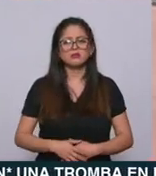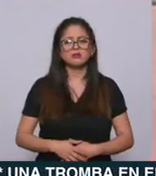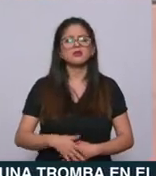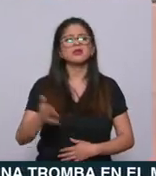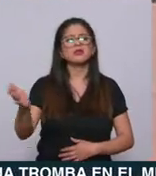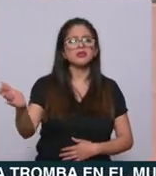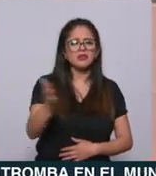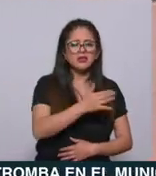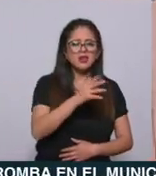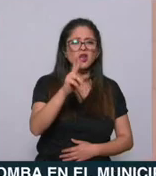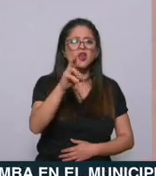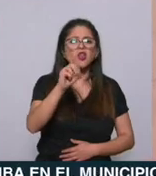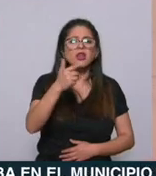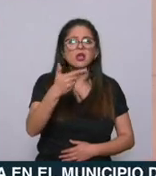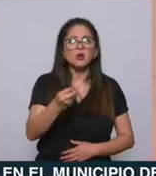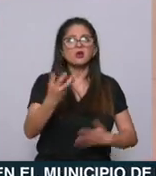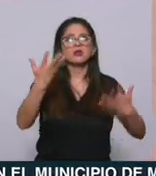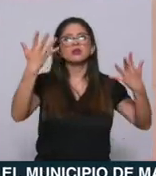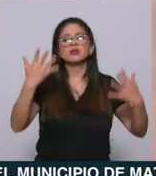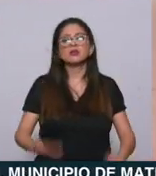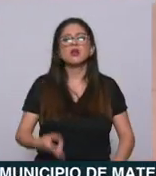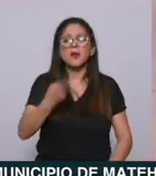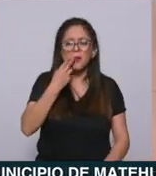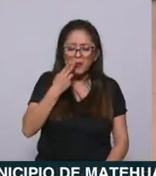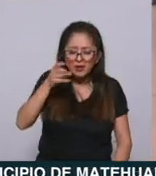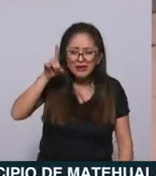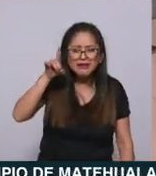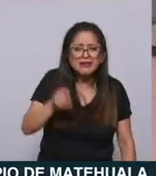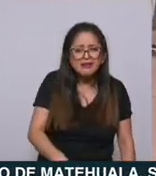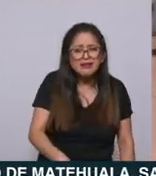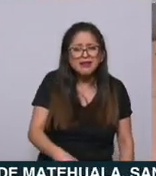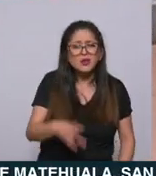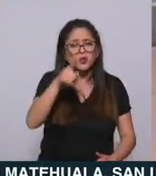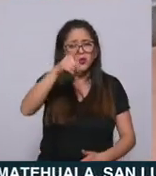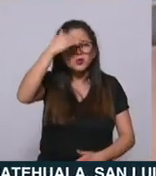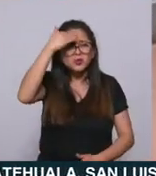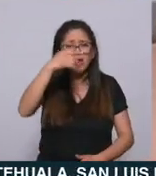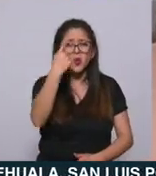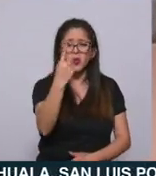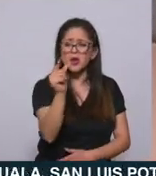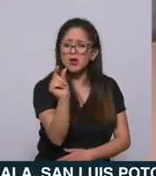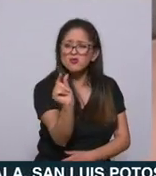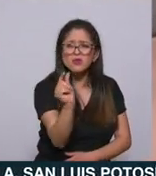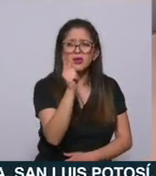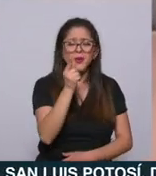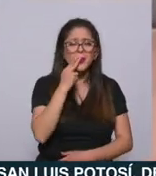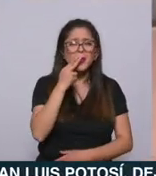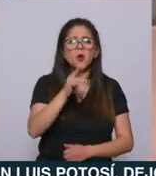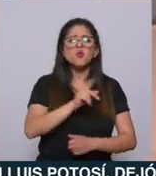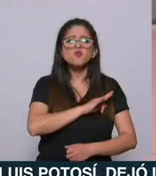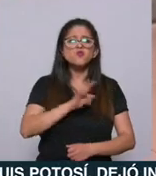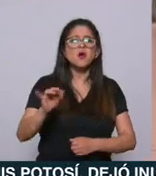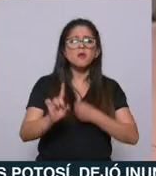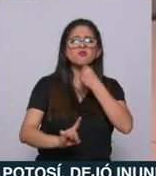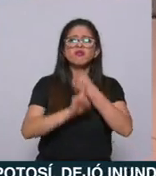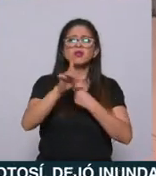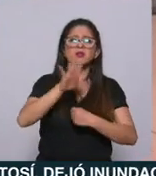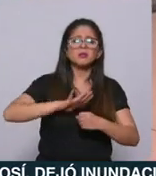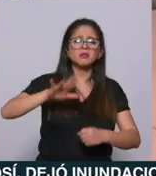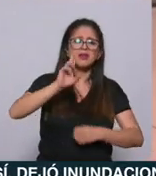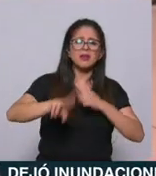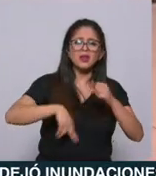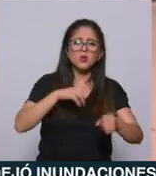Rodrigo, mira, la tiraste al piso. ¿Sabías que una colilla de cigarrillo puede dañar al medio ambiente?